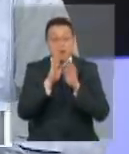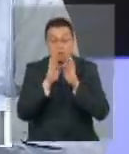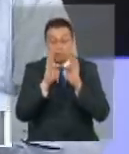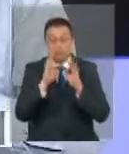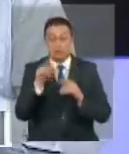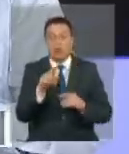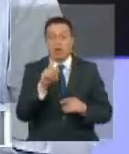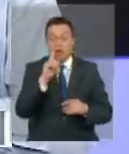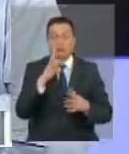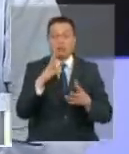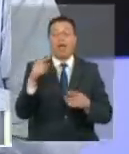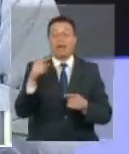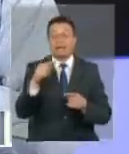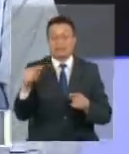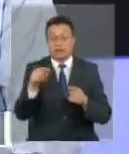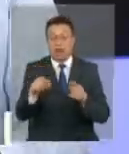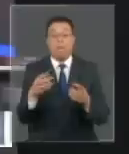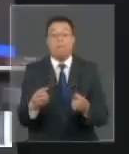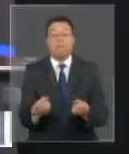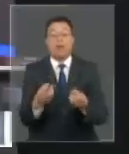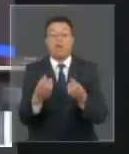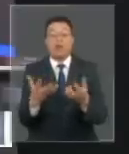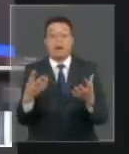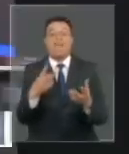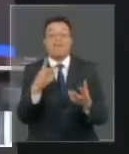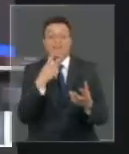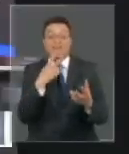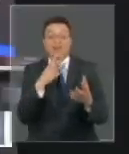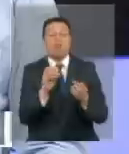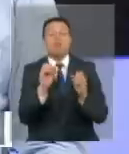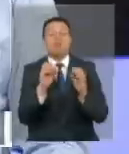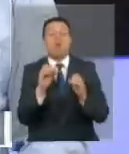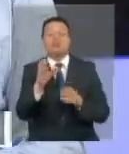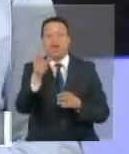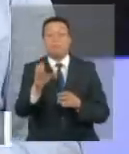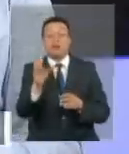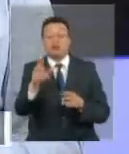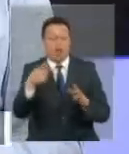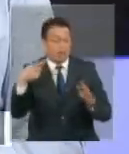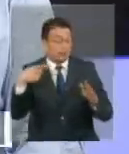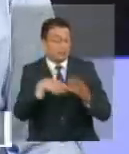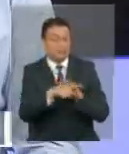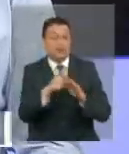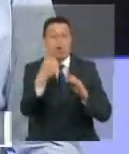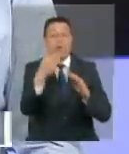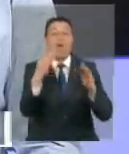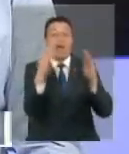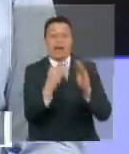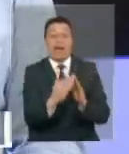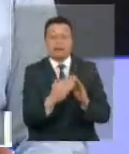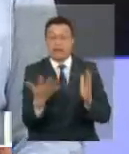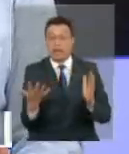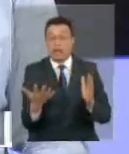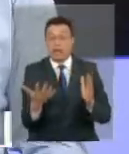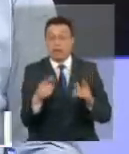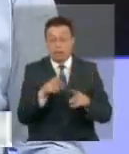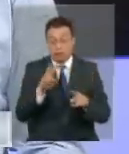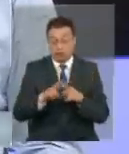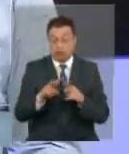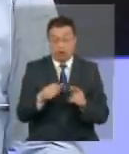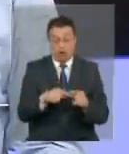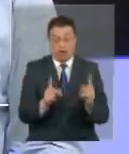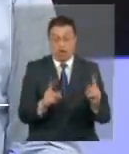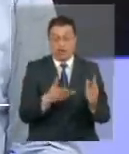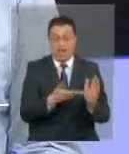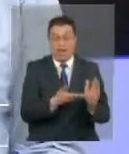porque tenemos externalidades negativas que se generan cuando viven más cantidad de personas en un lugar que no está preparado para